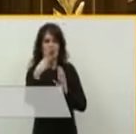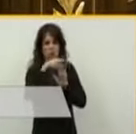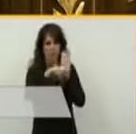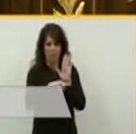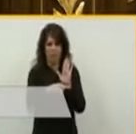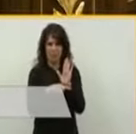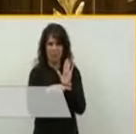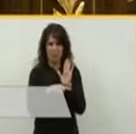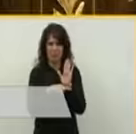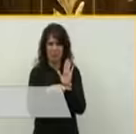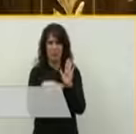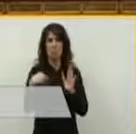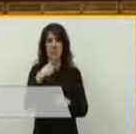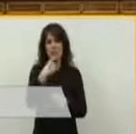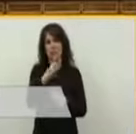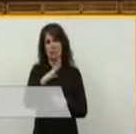Silencio, por favor.